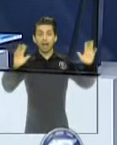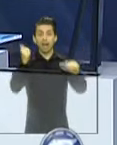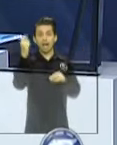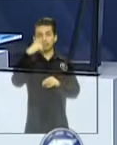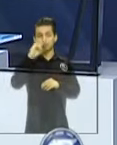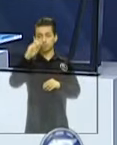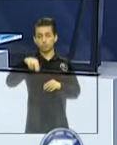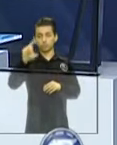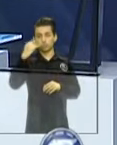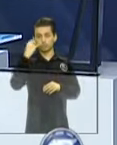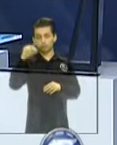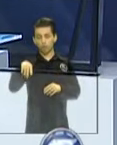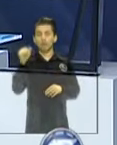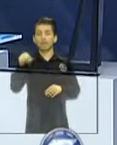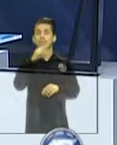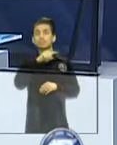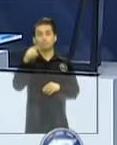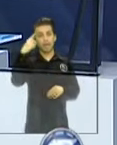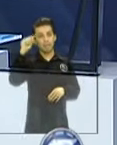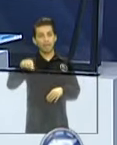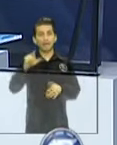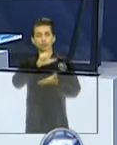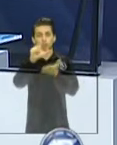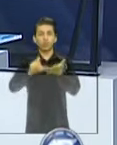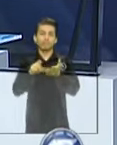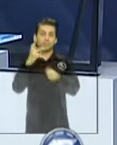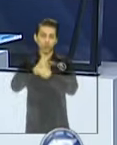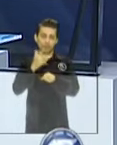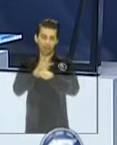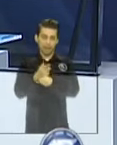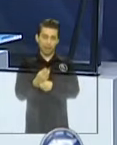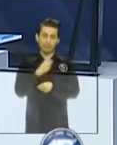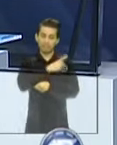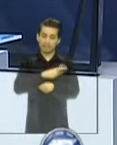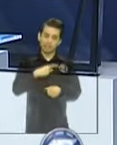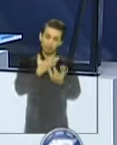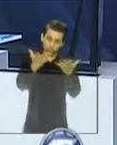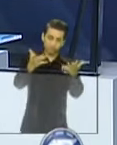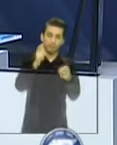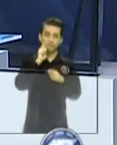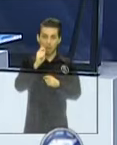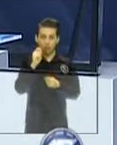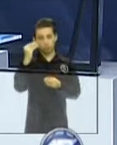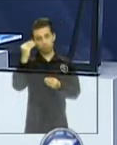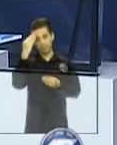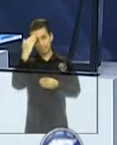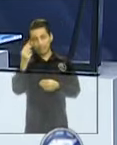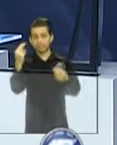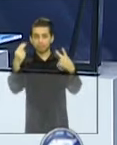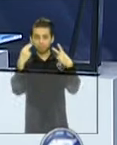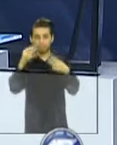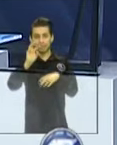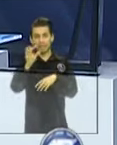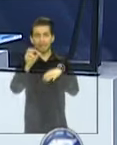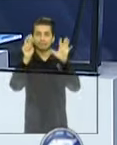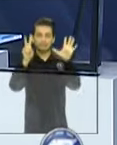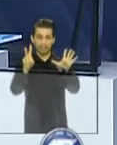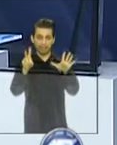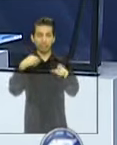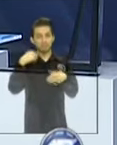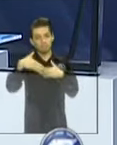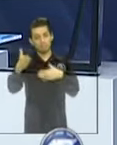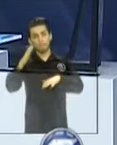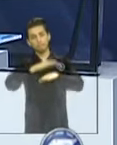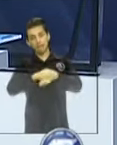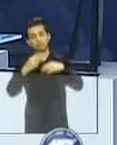pero es la semana de los capitalinos. Así que les deseamos lo mejor, les agradecemos y se estén siempre en sintonía de Noticiete, que les traeremos lo más completo